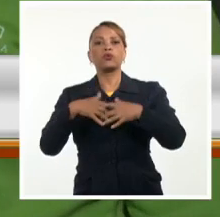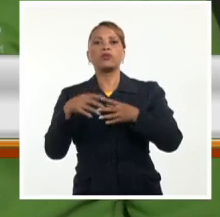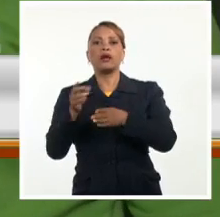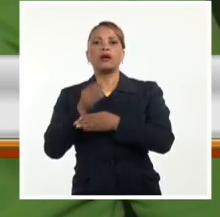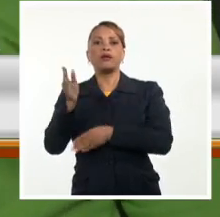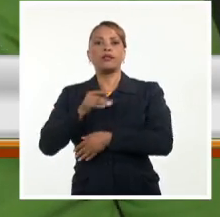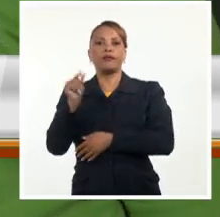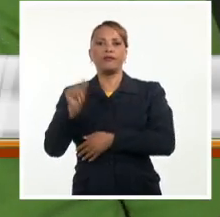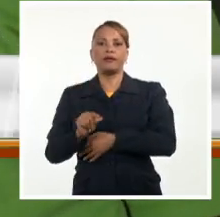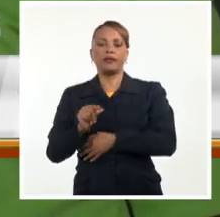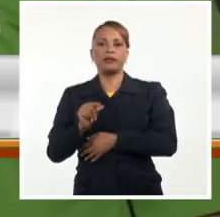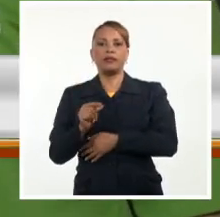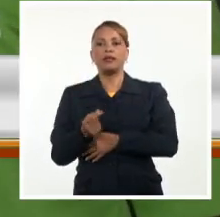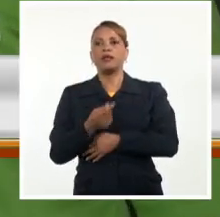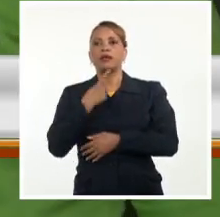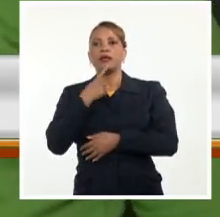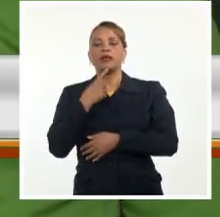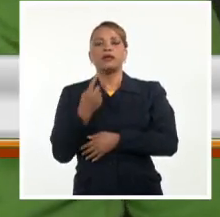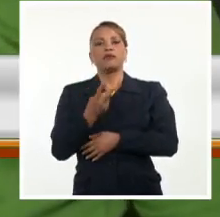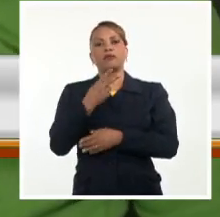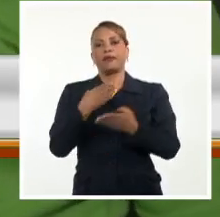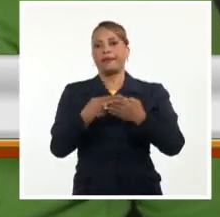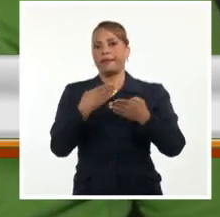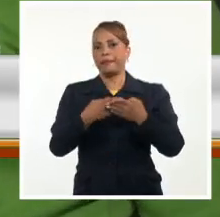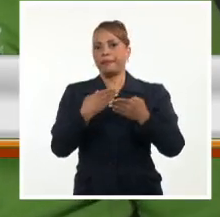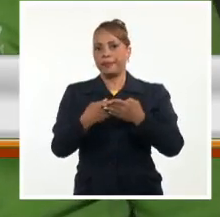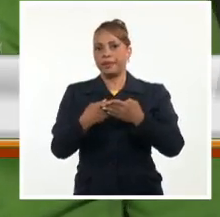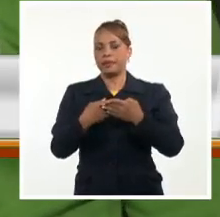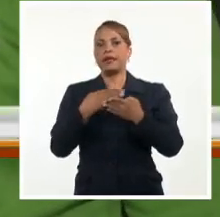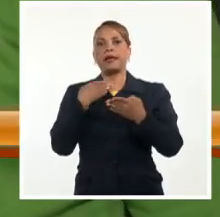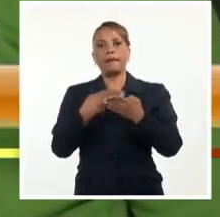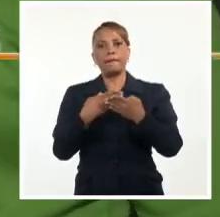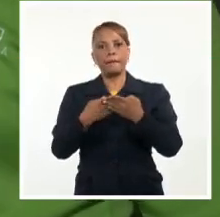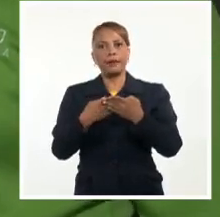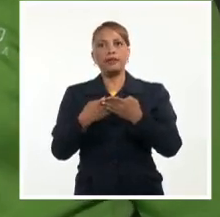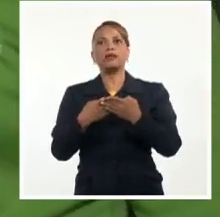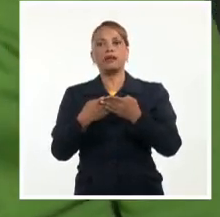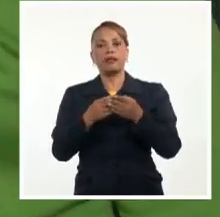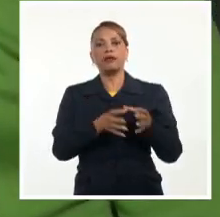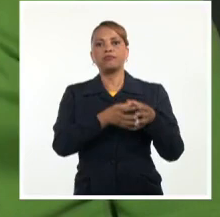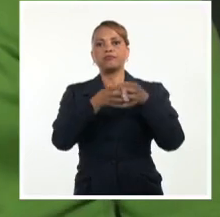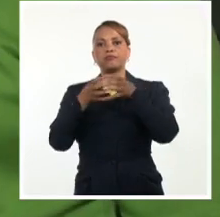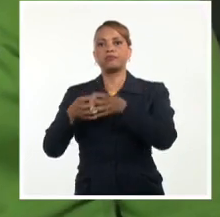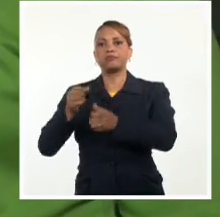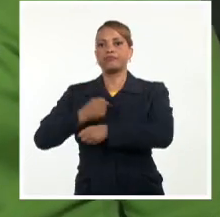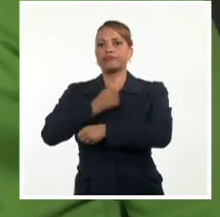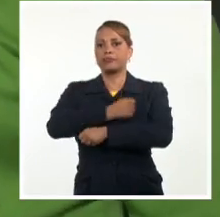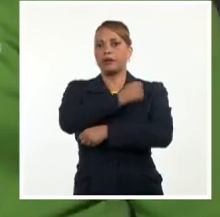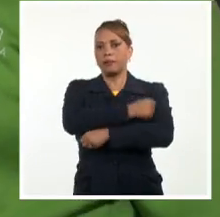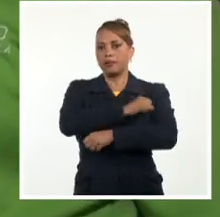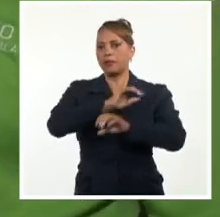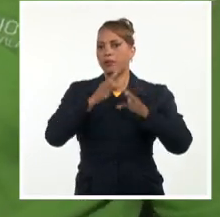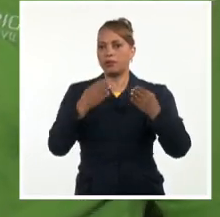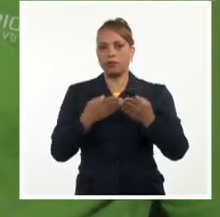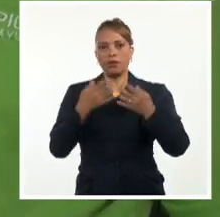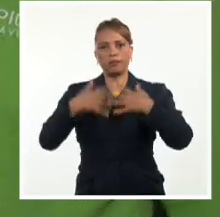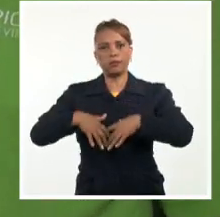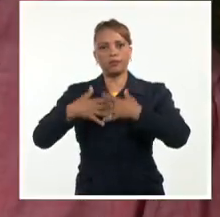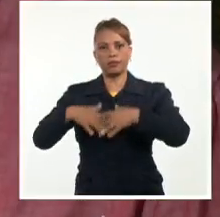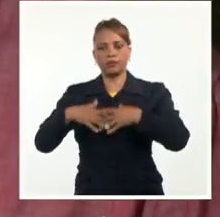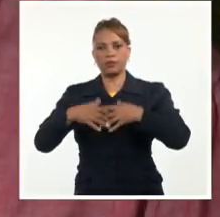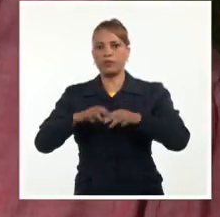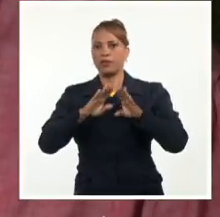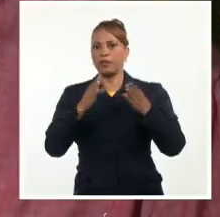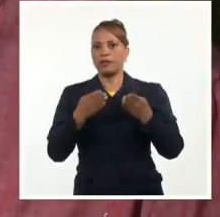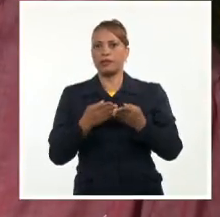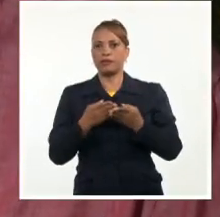proyecto desarrollo local y convive asumiendo la empresa agobió la transportación de estos actores de las producciones todo el cerebro